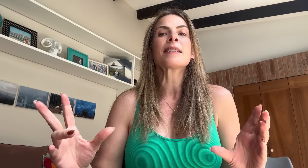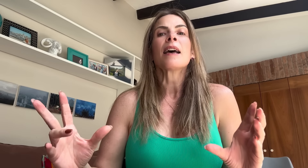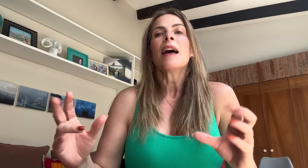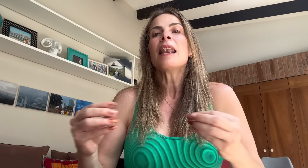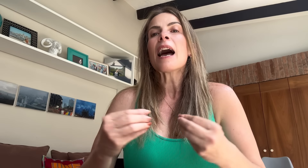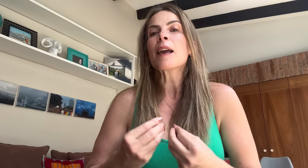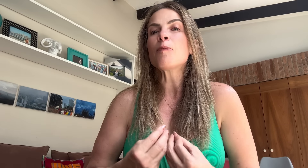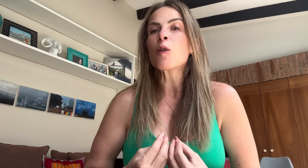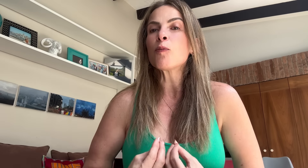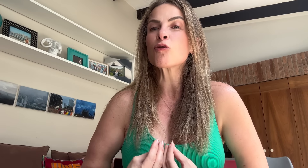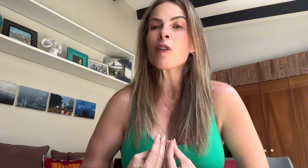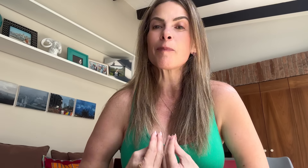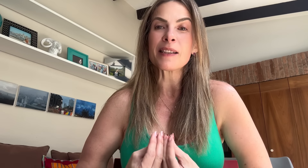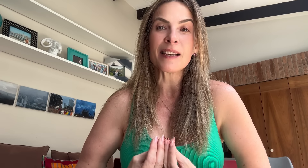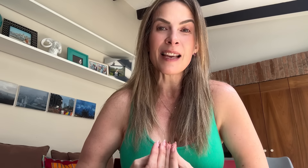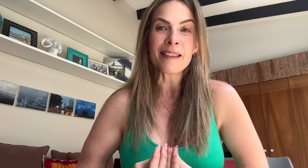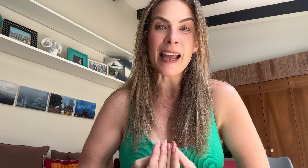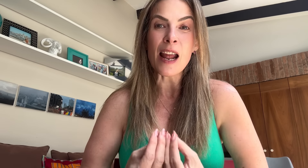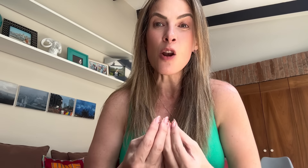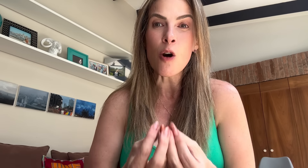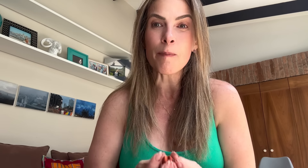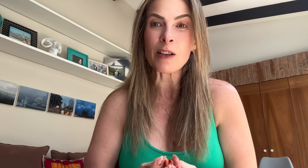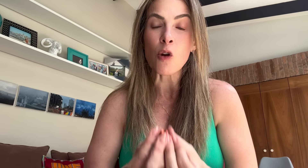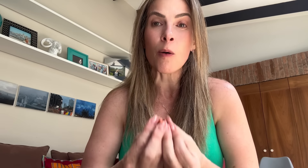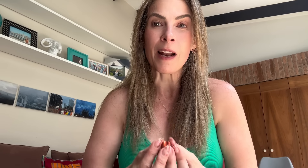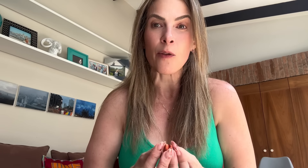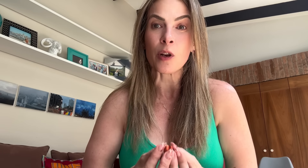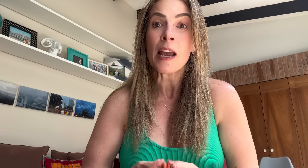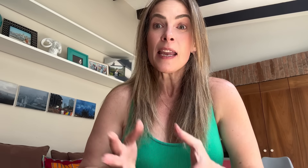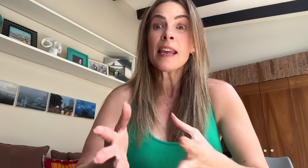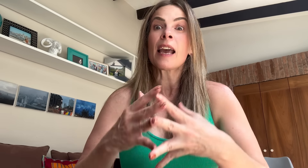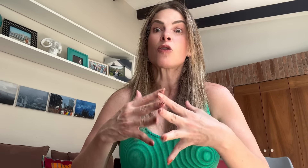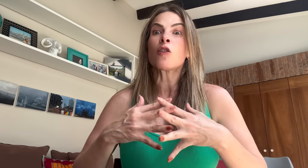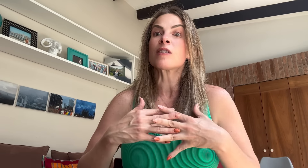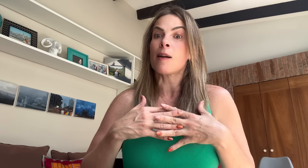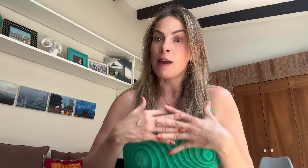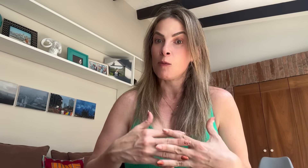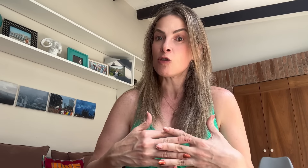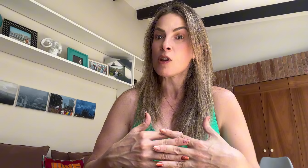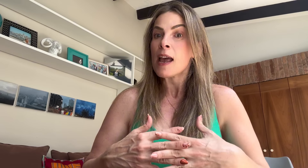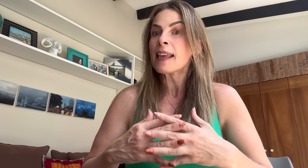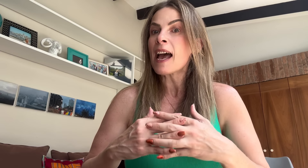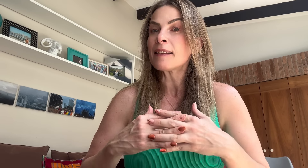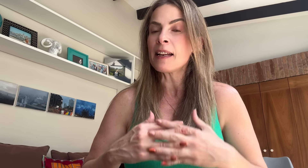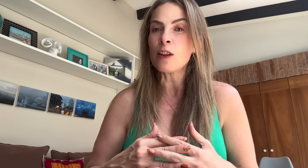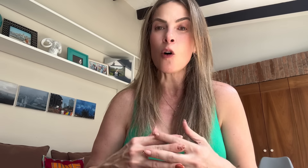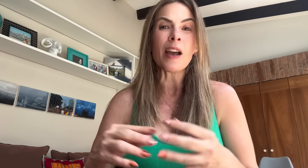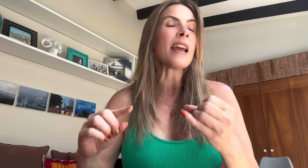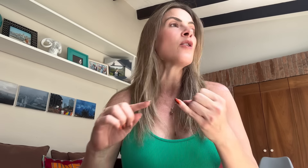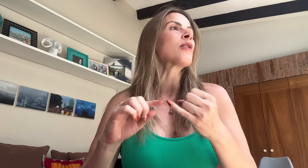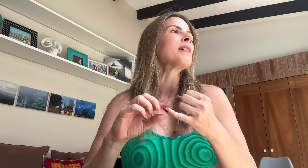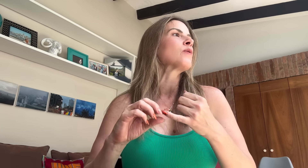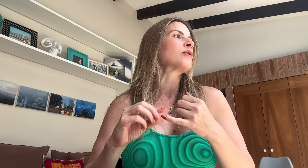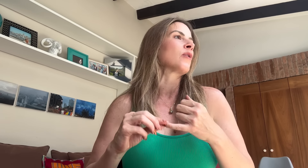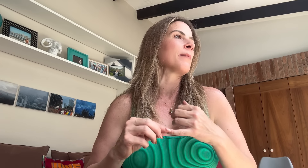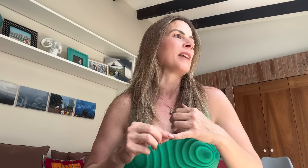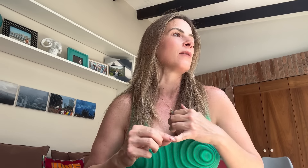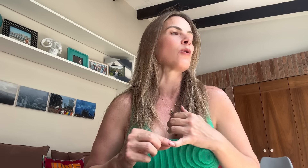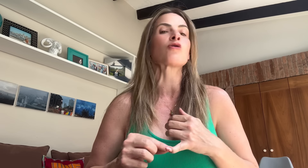es la que propuso el presidente López Obrador y que todos sabemos que ha tenido